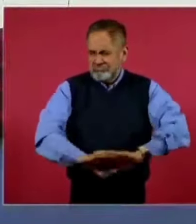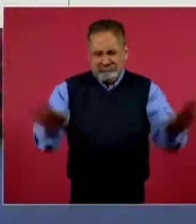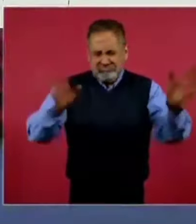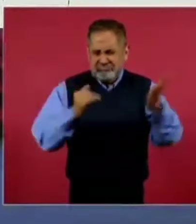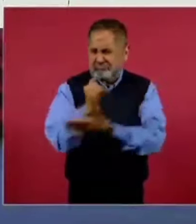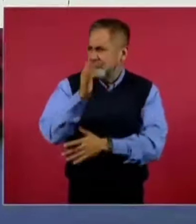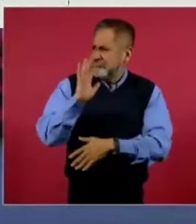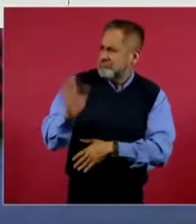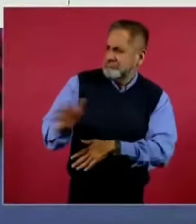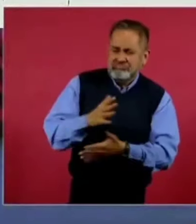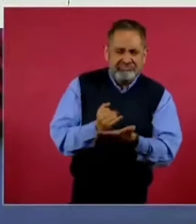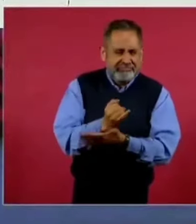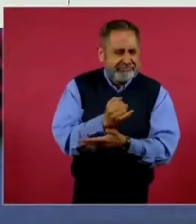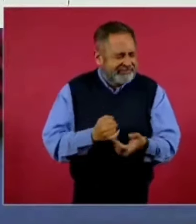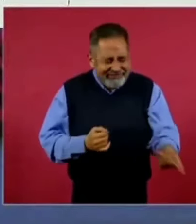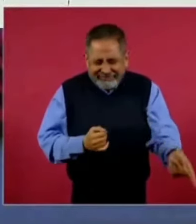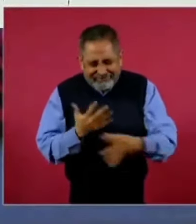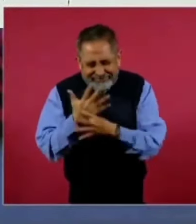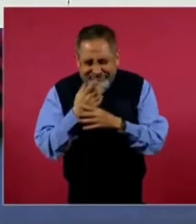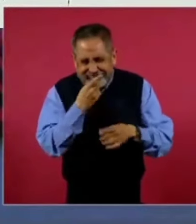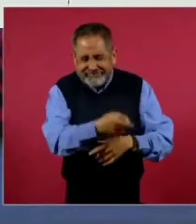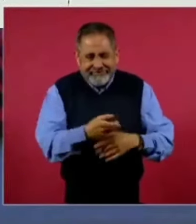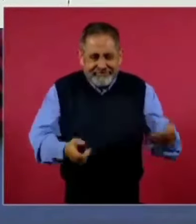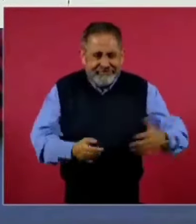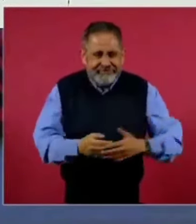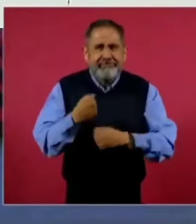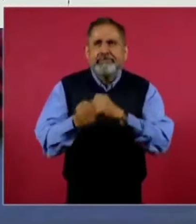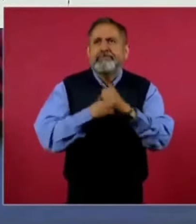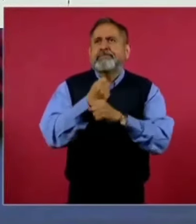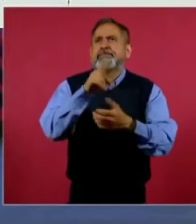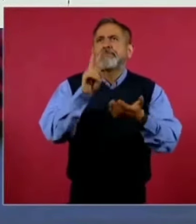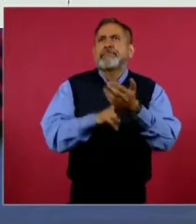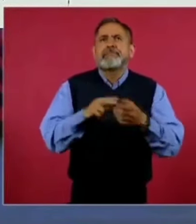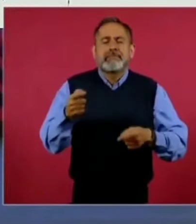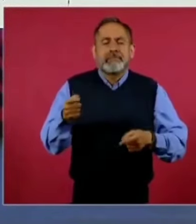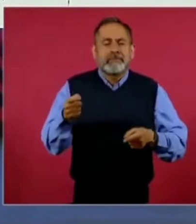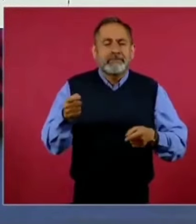de la elección del